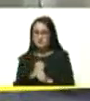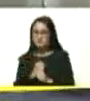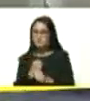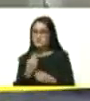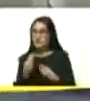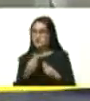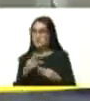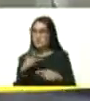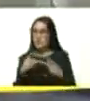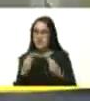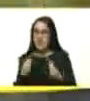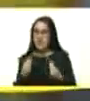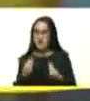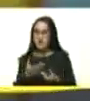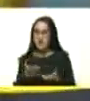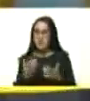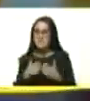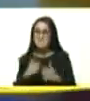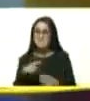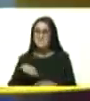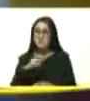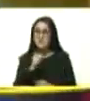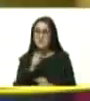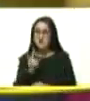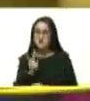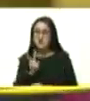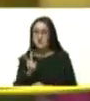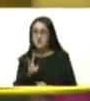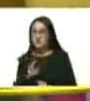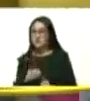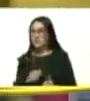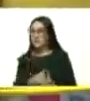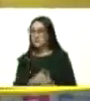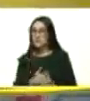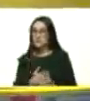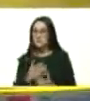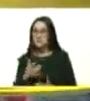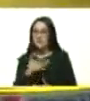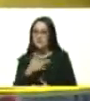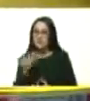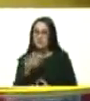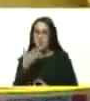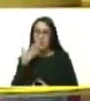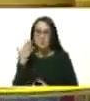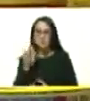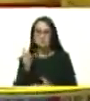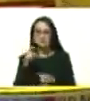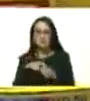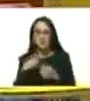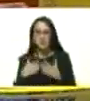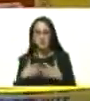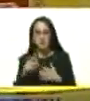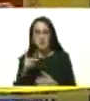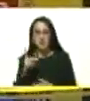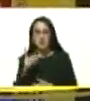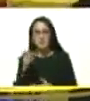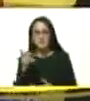hacer productos de calidad para las mesas venezolanas, para los venezolanos. Y nos sentimos totalmente orgullosos de pertenecer a Industrias Don